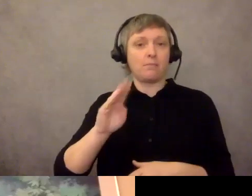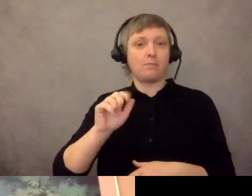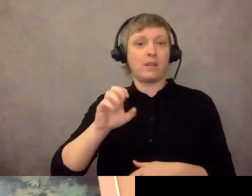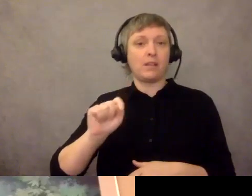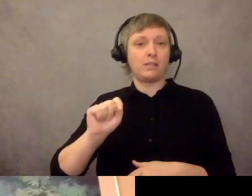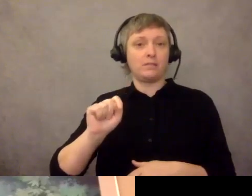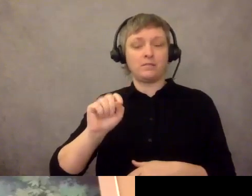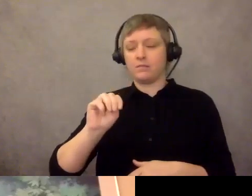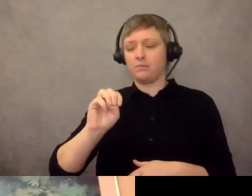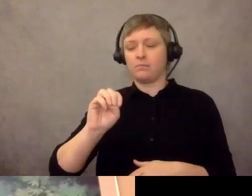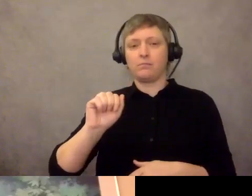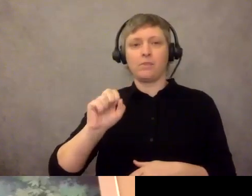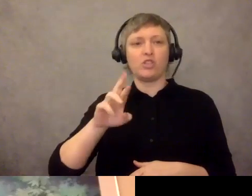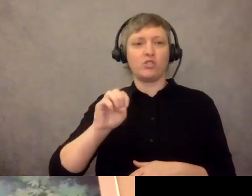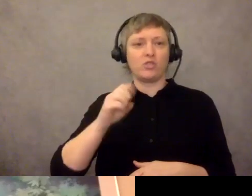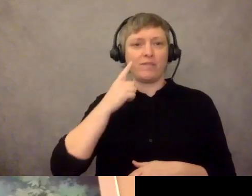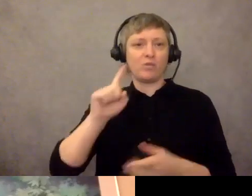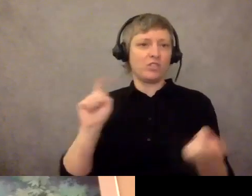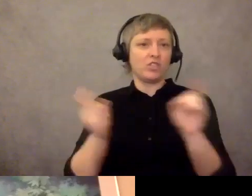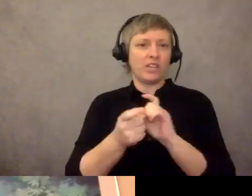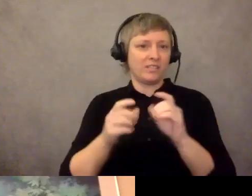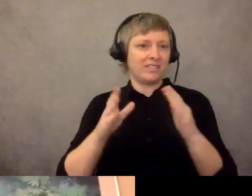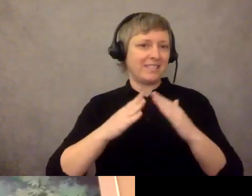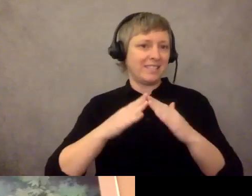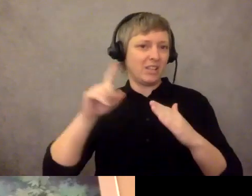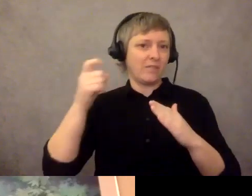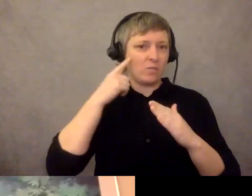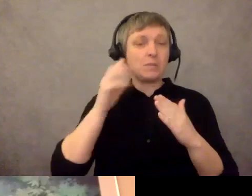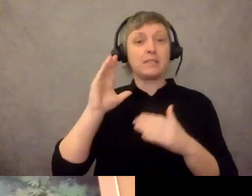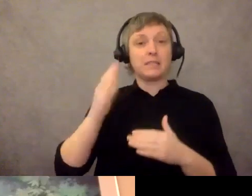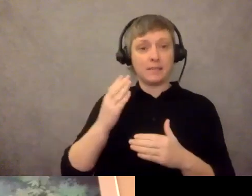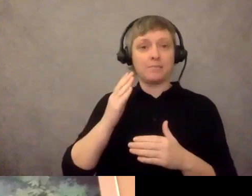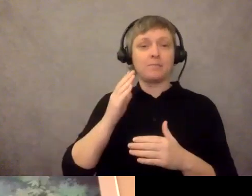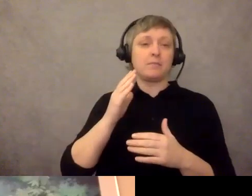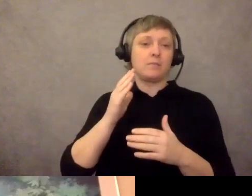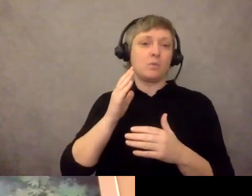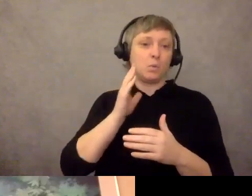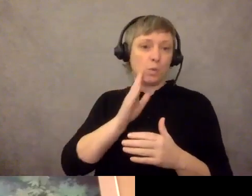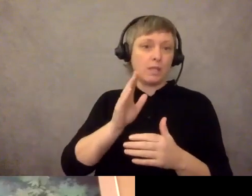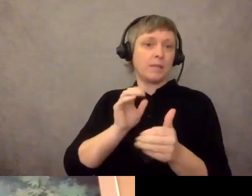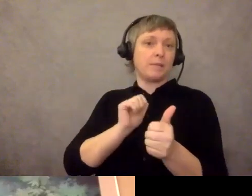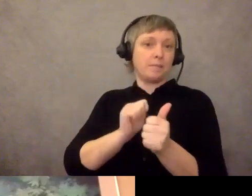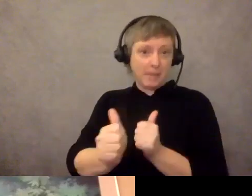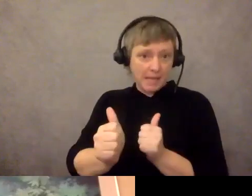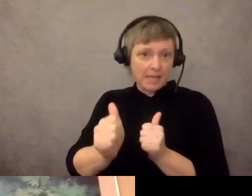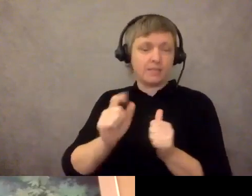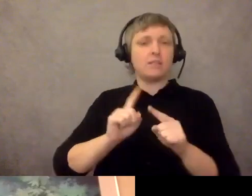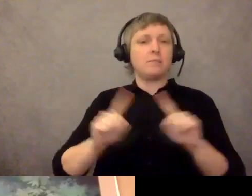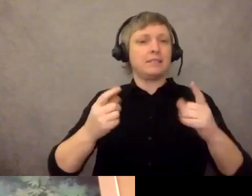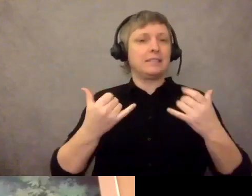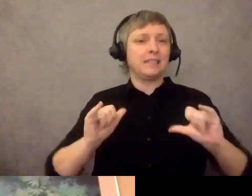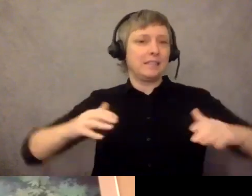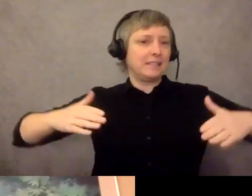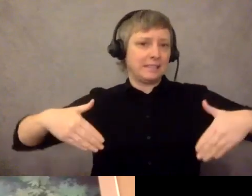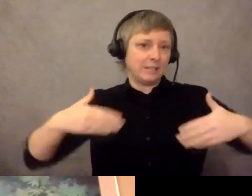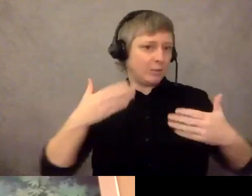pase, pero en esta hora no es conclusivo. Así que vamos a estar esperando los